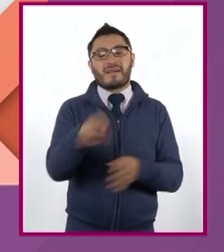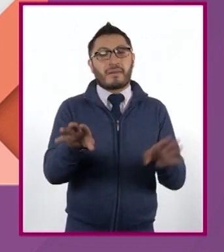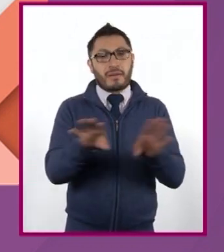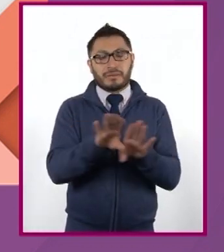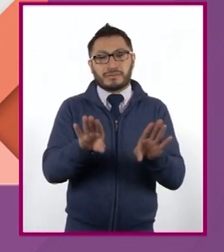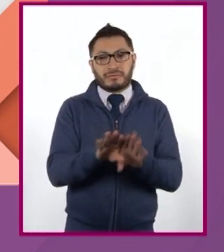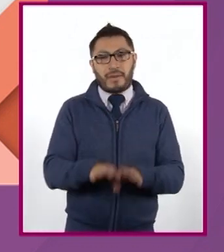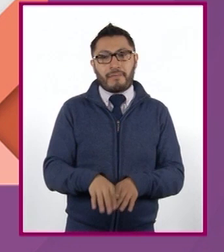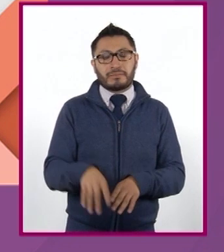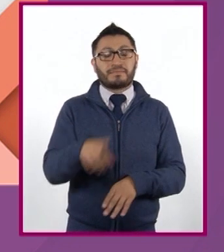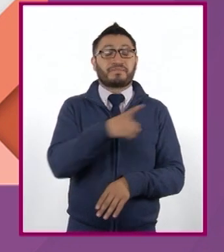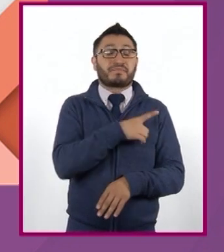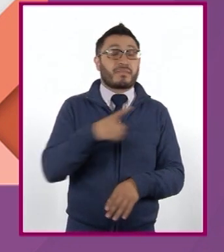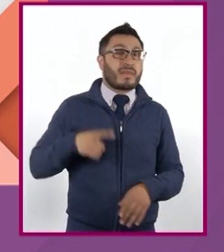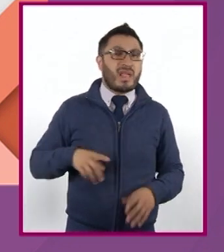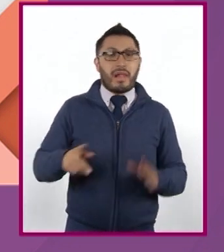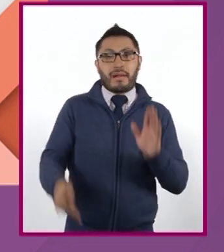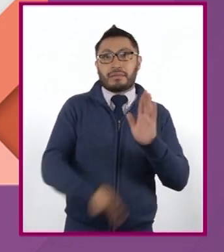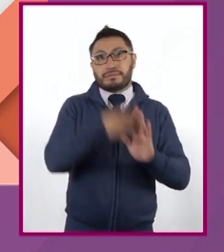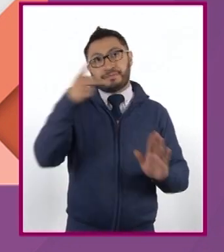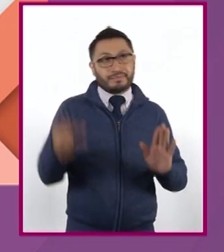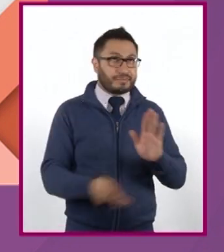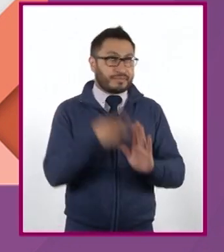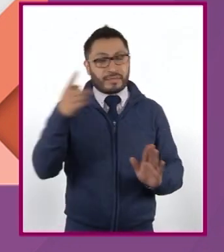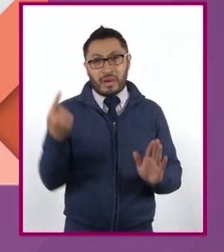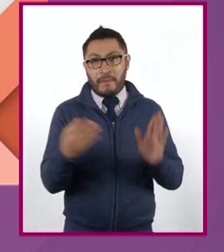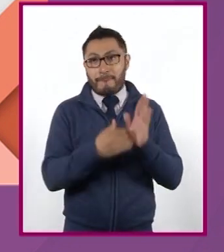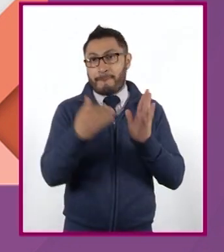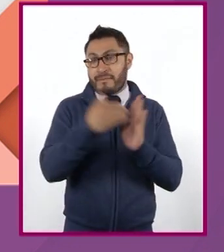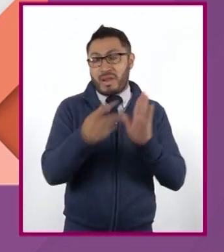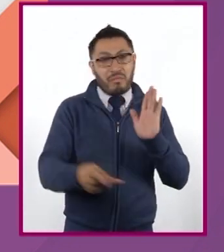habría que reiterarlo 1.000.000 de veces.